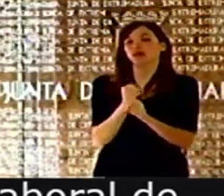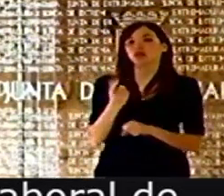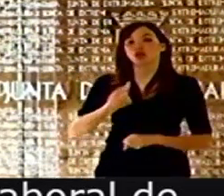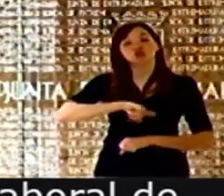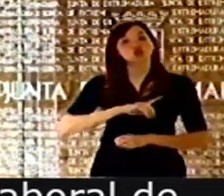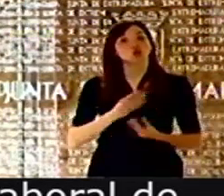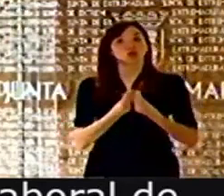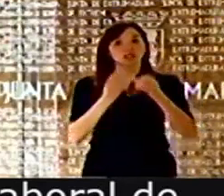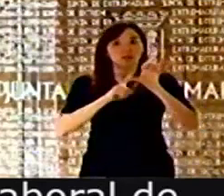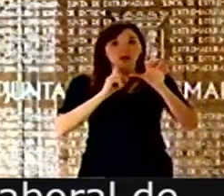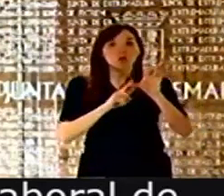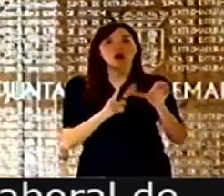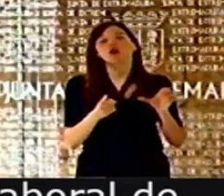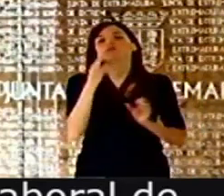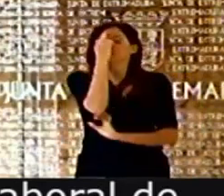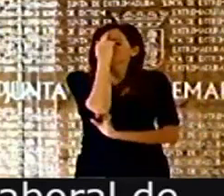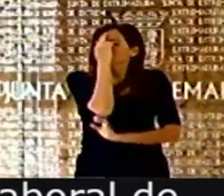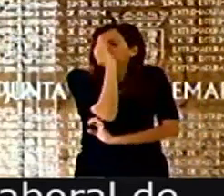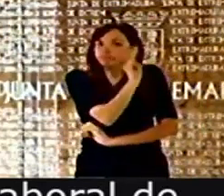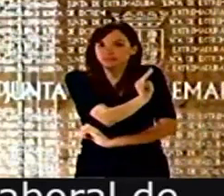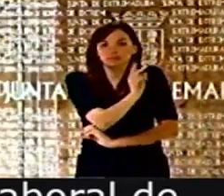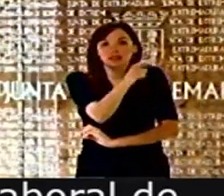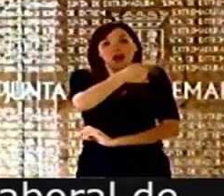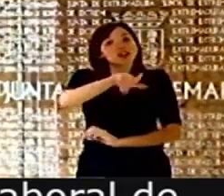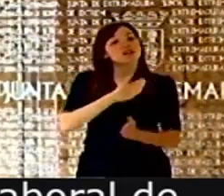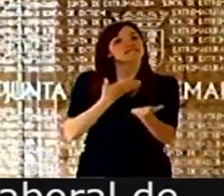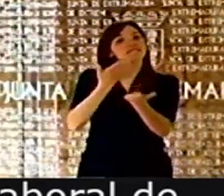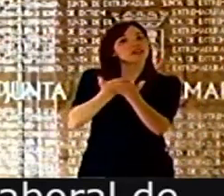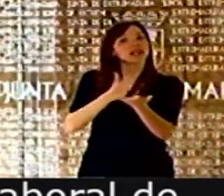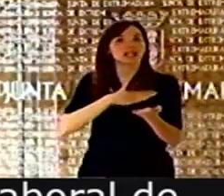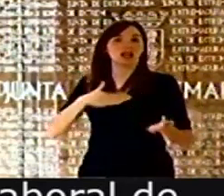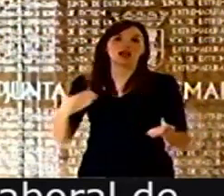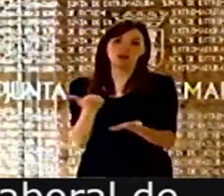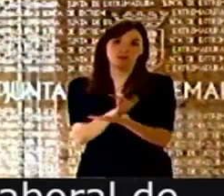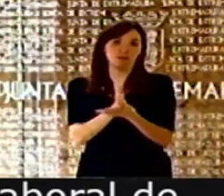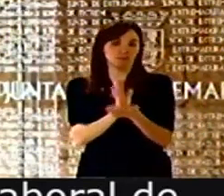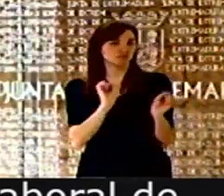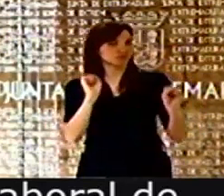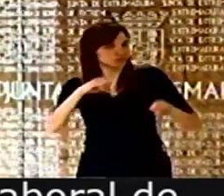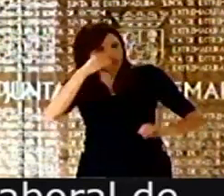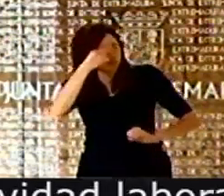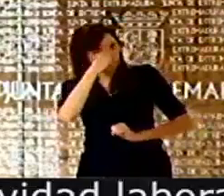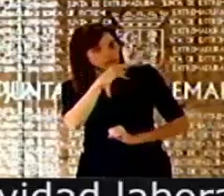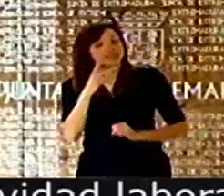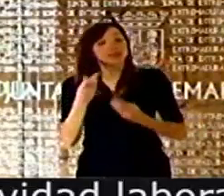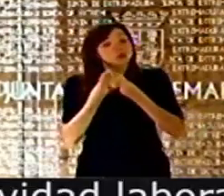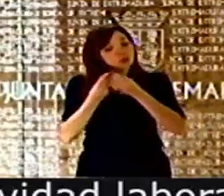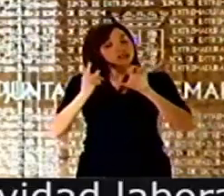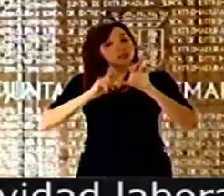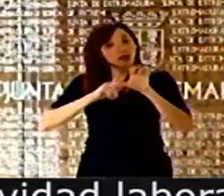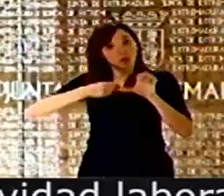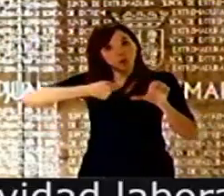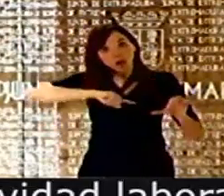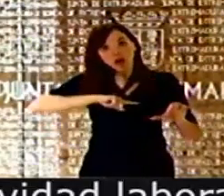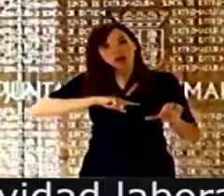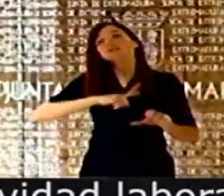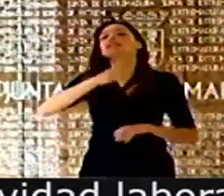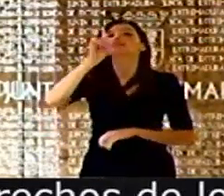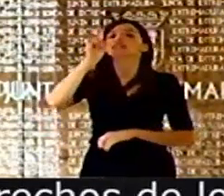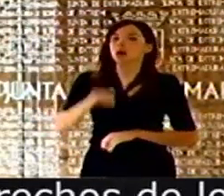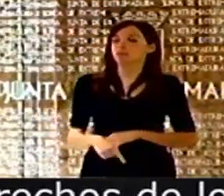Extremadura, tenemos y respetamos que se haya solicitado esa mediación, y también, como Junta de Extremadura, tenemos nuestra